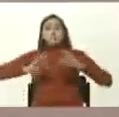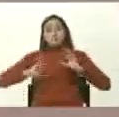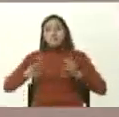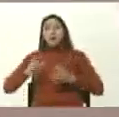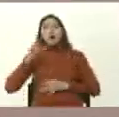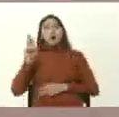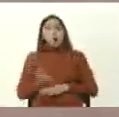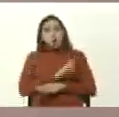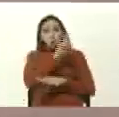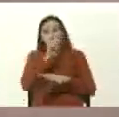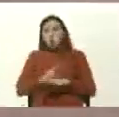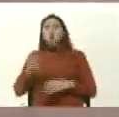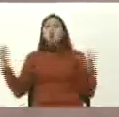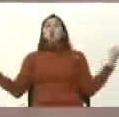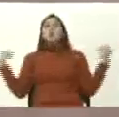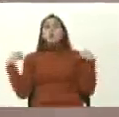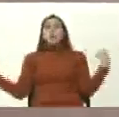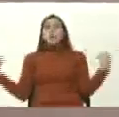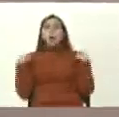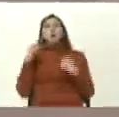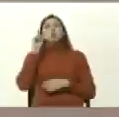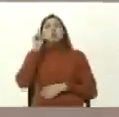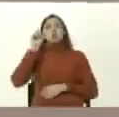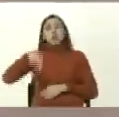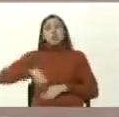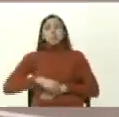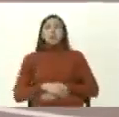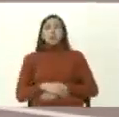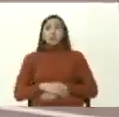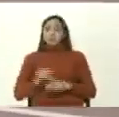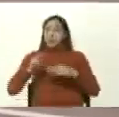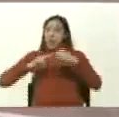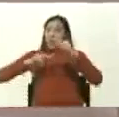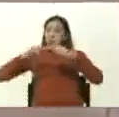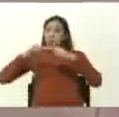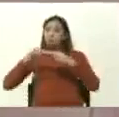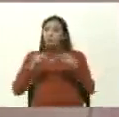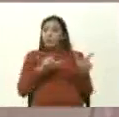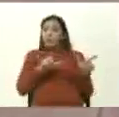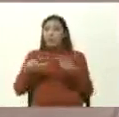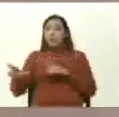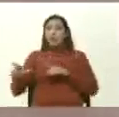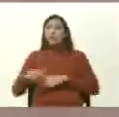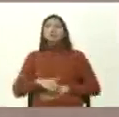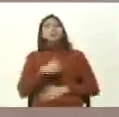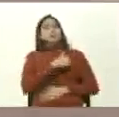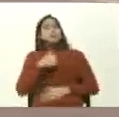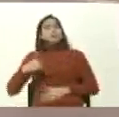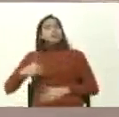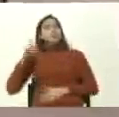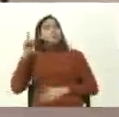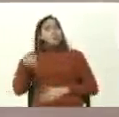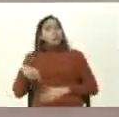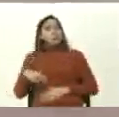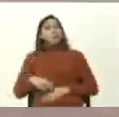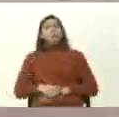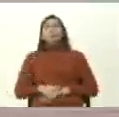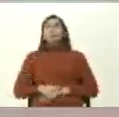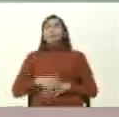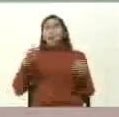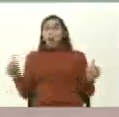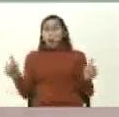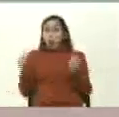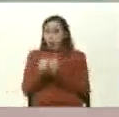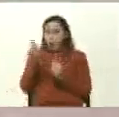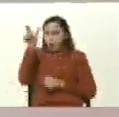gimnasios y además toda lo que es la infraestructura. Yo quiero, y con su anuencia, aquí me acompaña